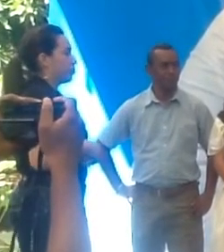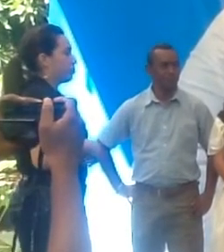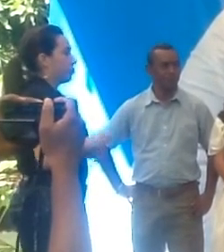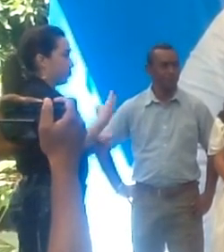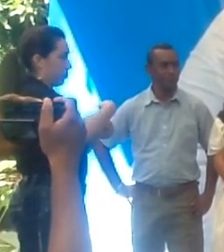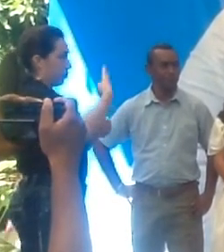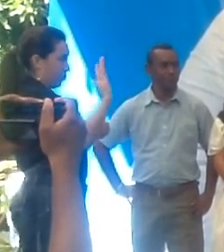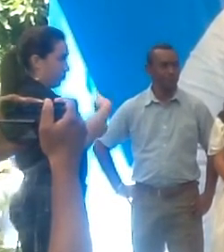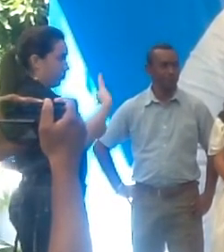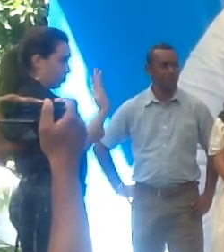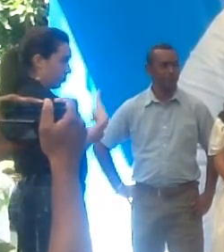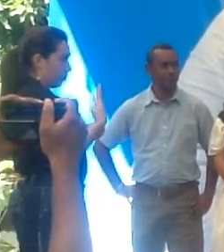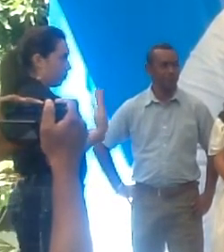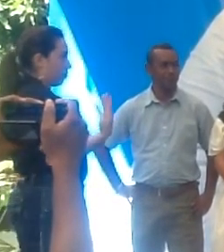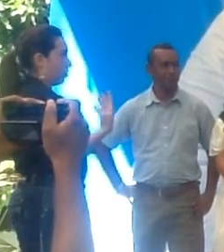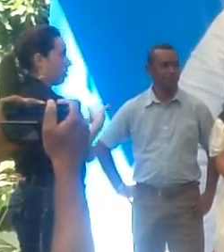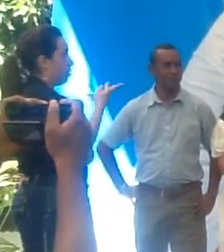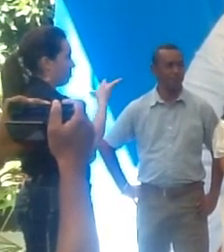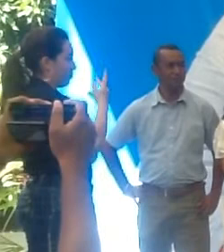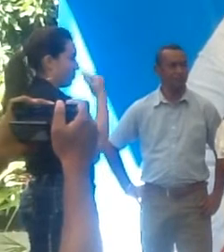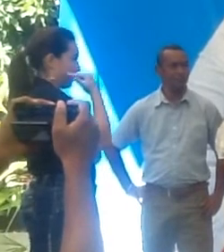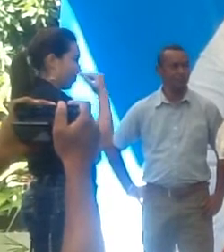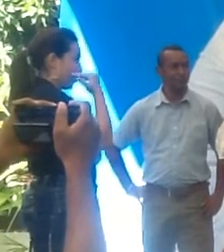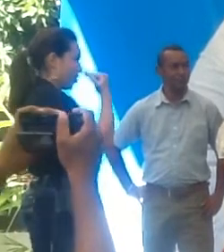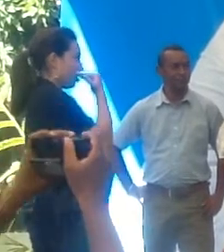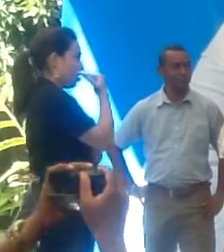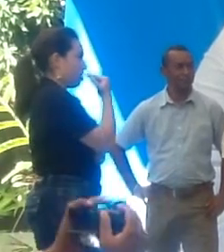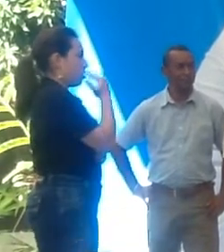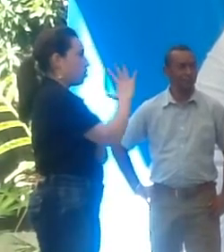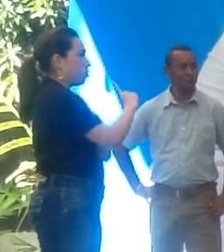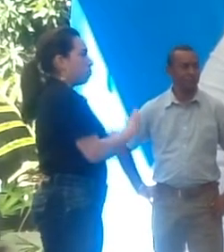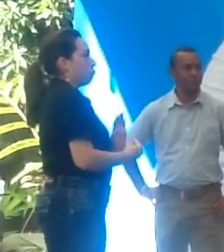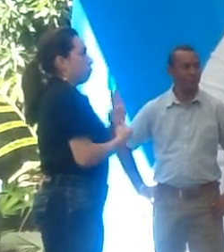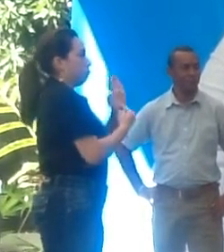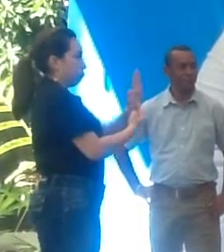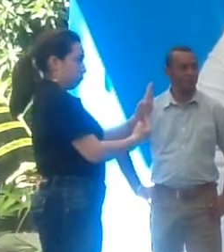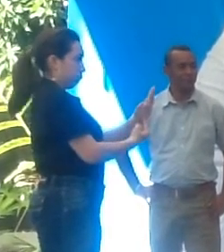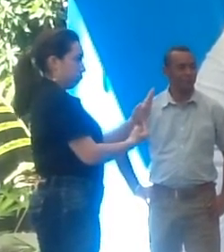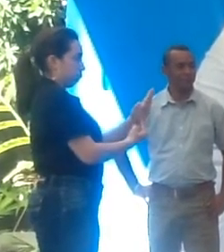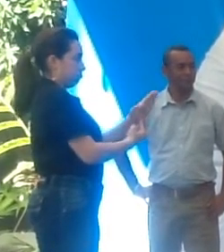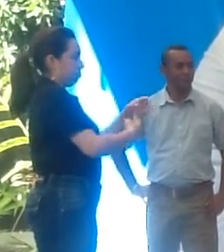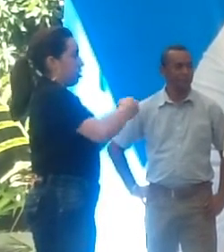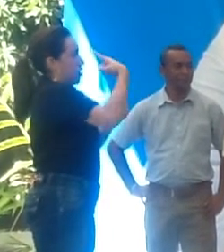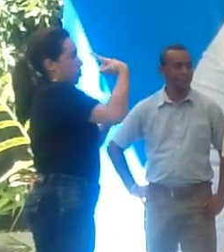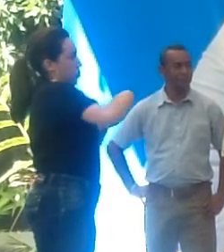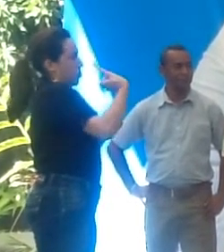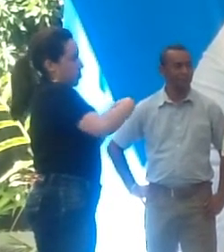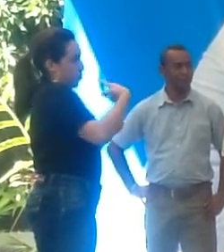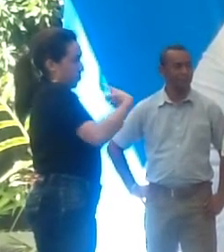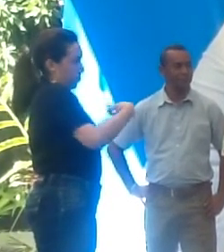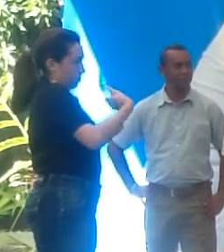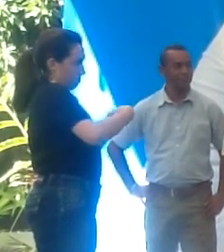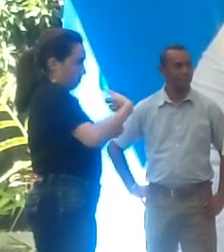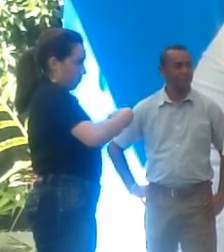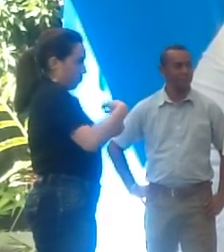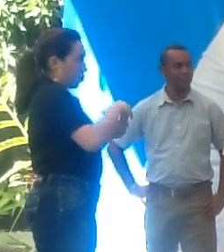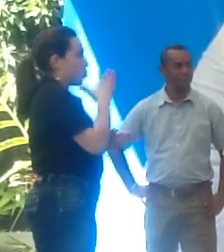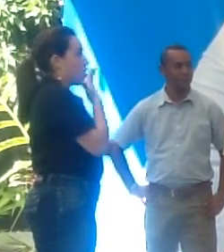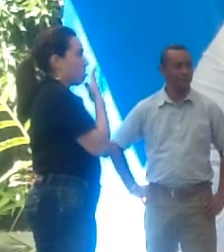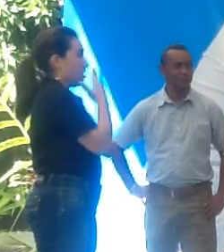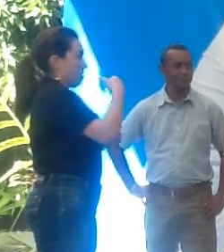Gumawi Mejía, Atimaney Mestre, quienes representan al sector indígena de